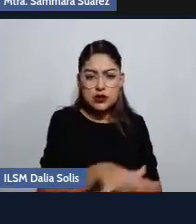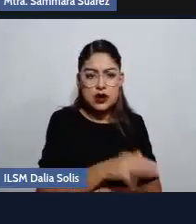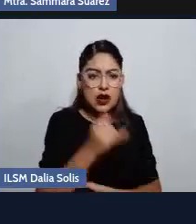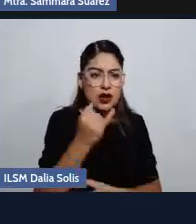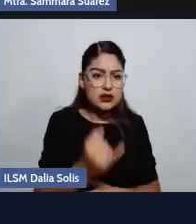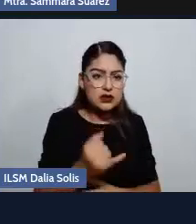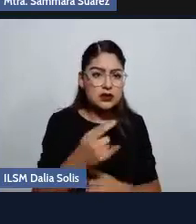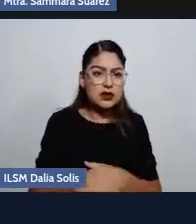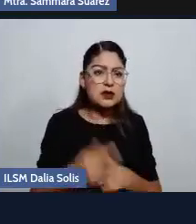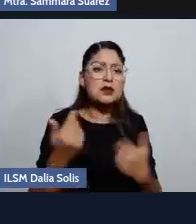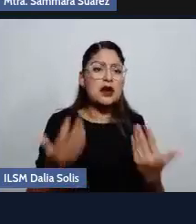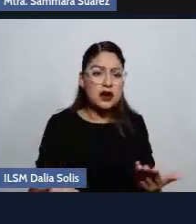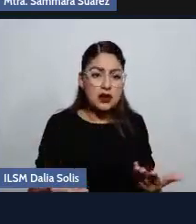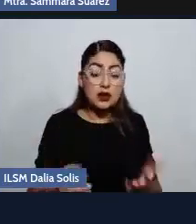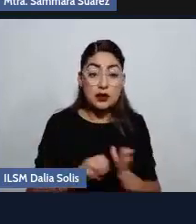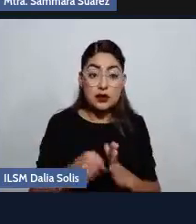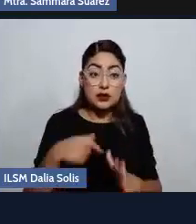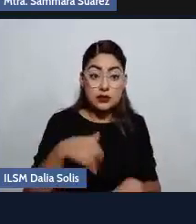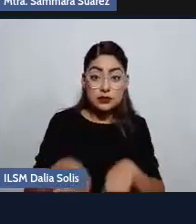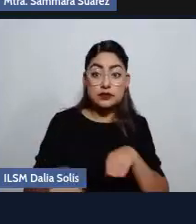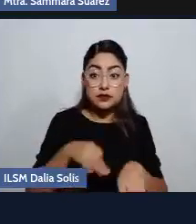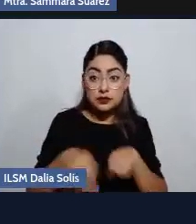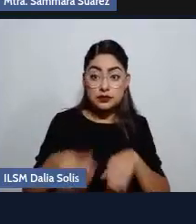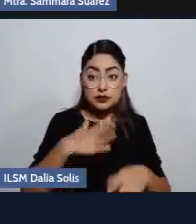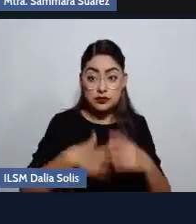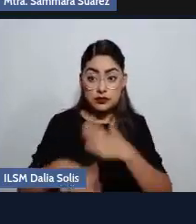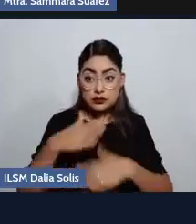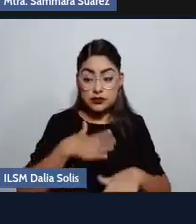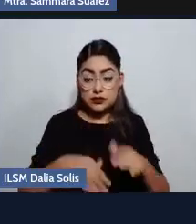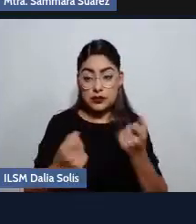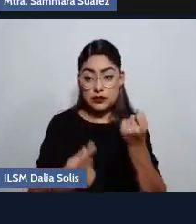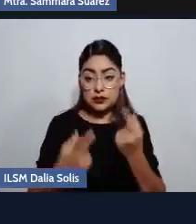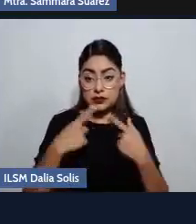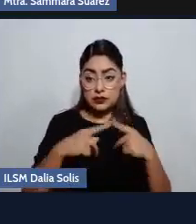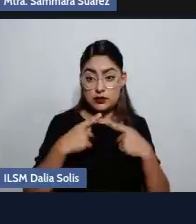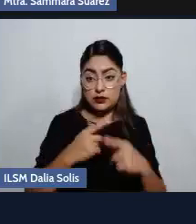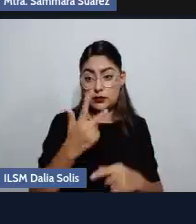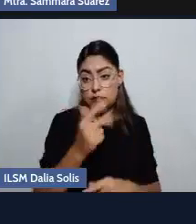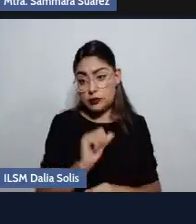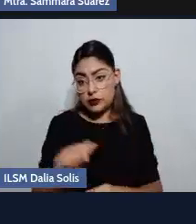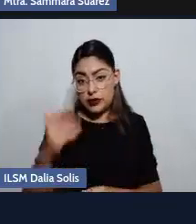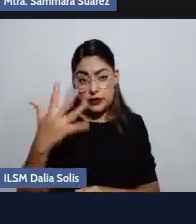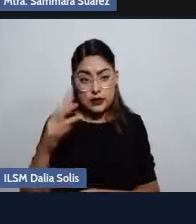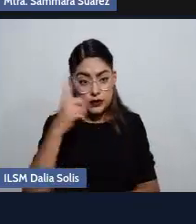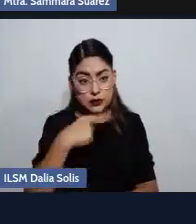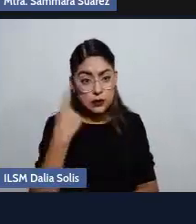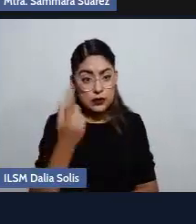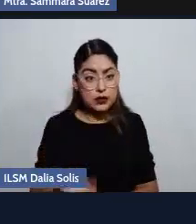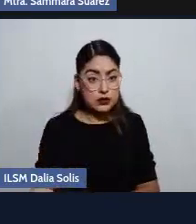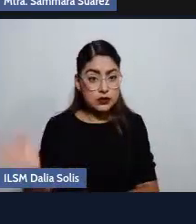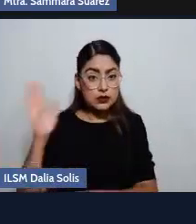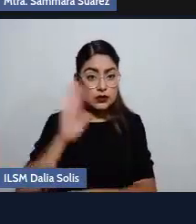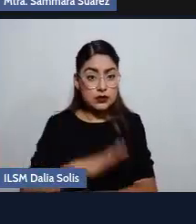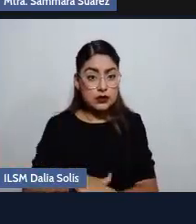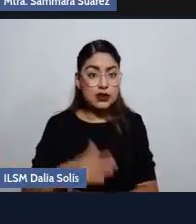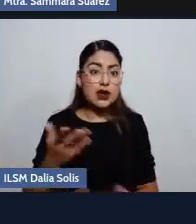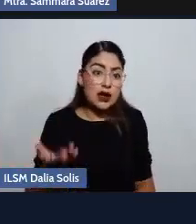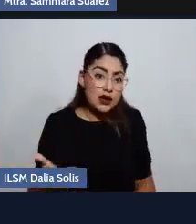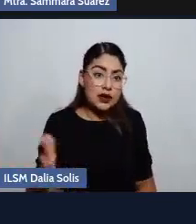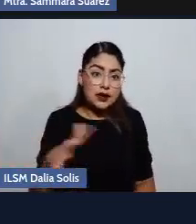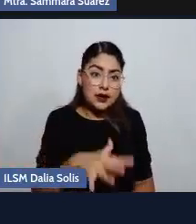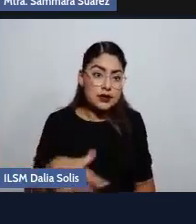de trabajo pues van desde 8 hasta 10 horas continuas, ¿no? Entonces, que el mismo espacio cuente con